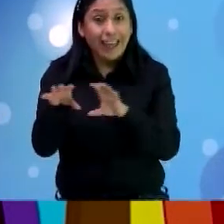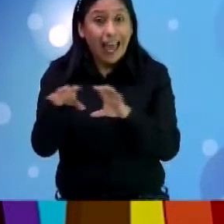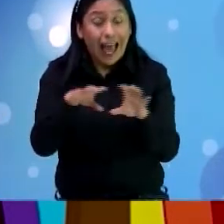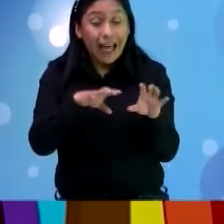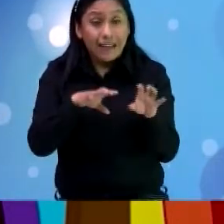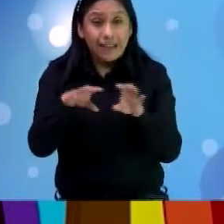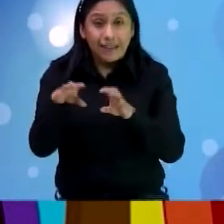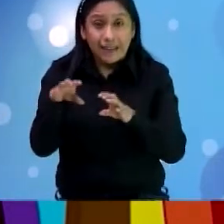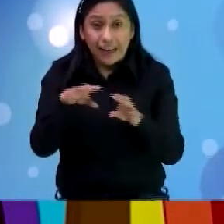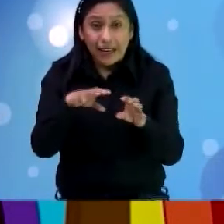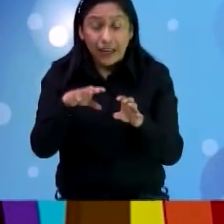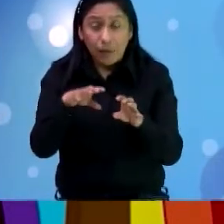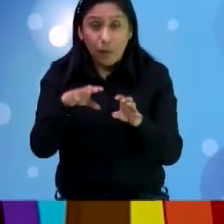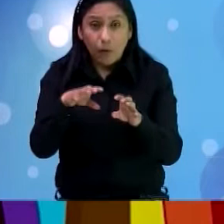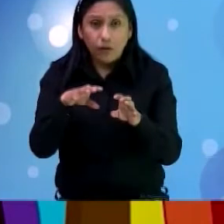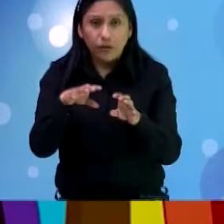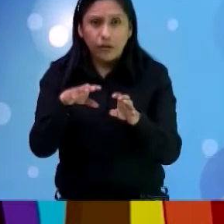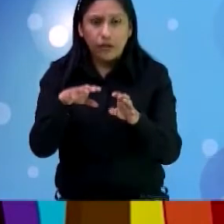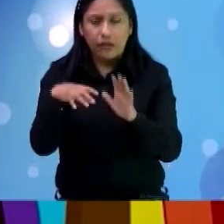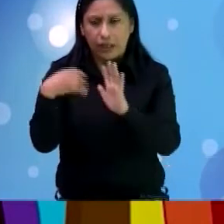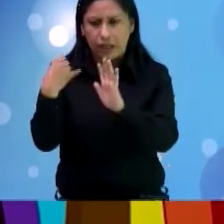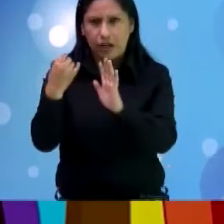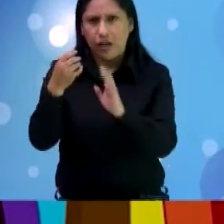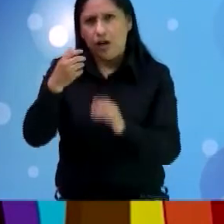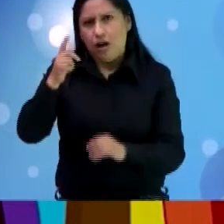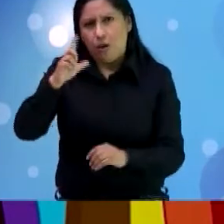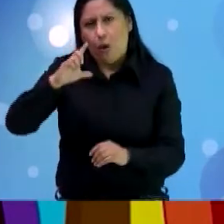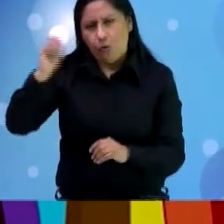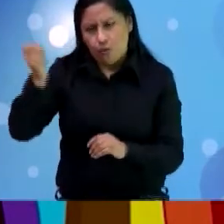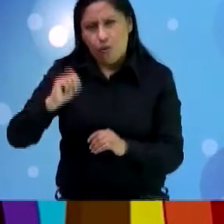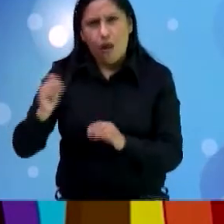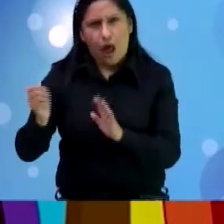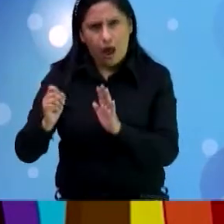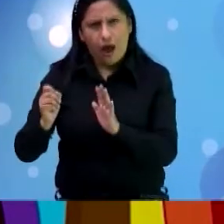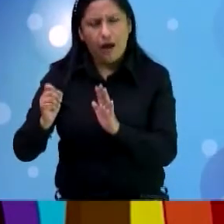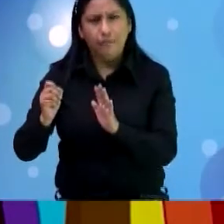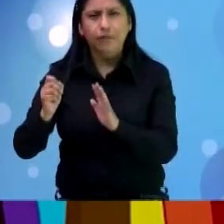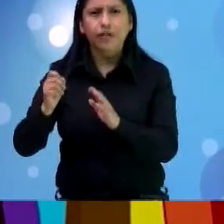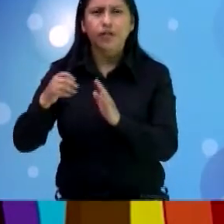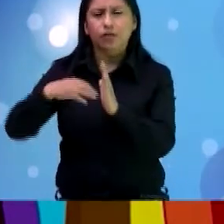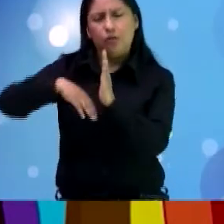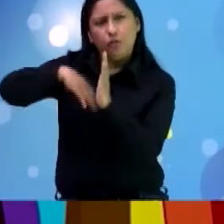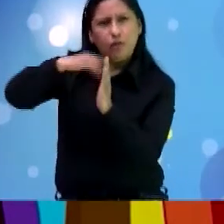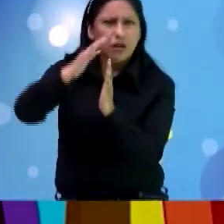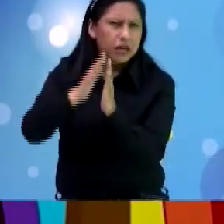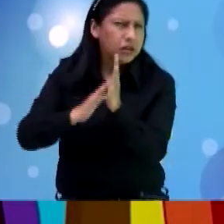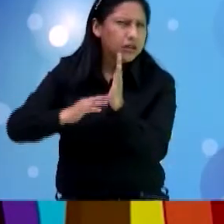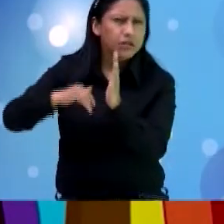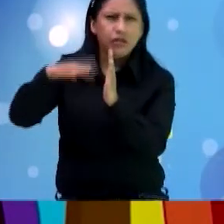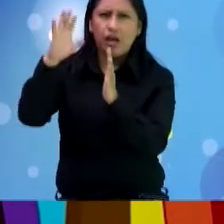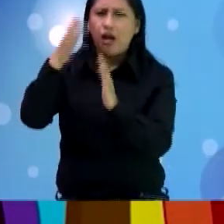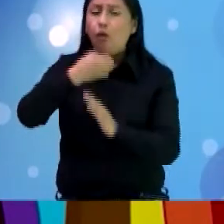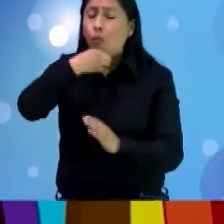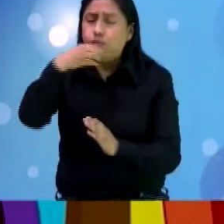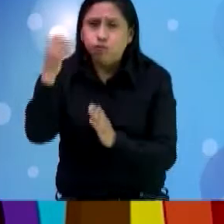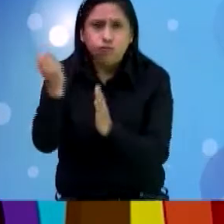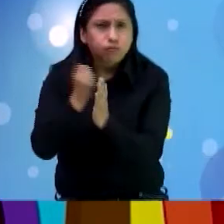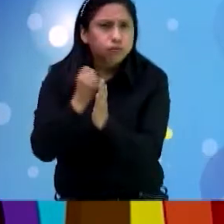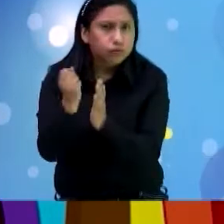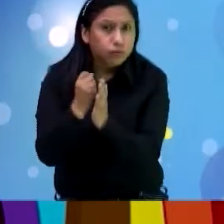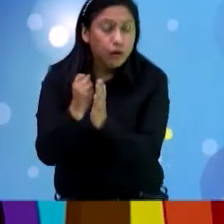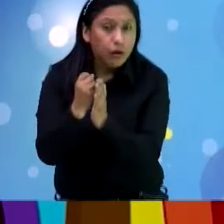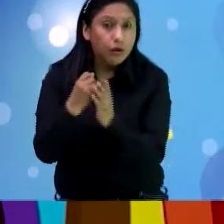realizamos de manera gráfica, con un lápiz, con un pincel, con un marcador. Y lo